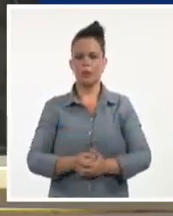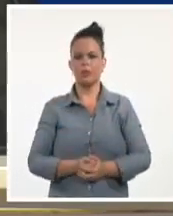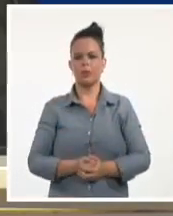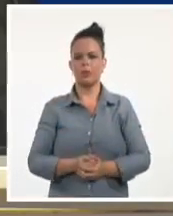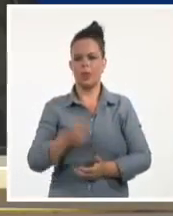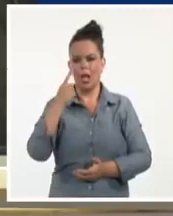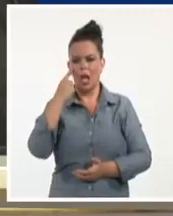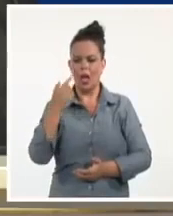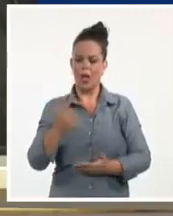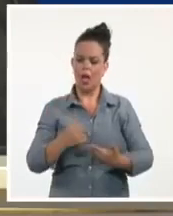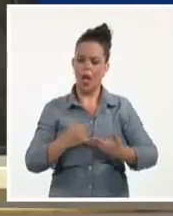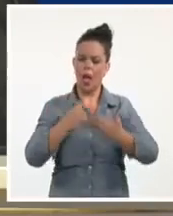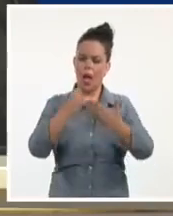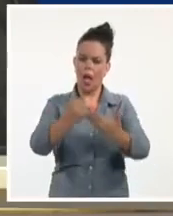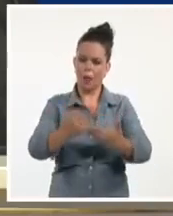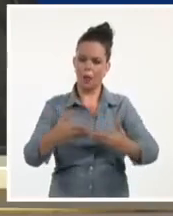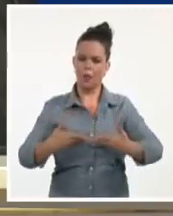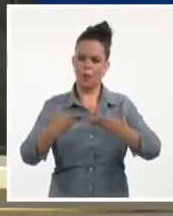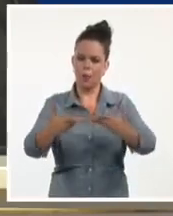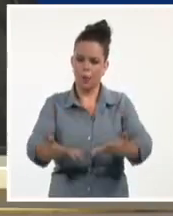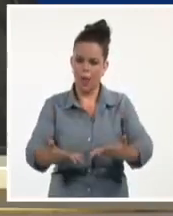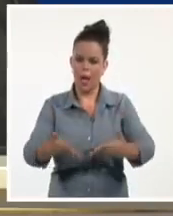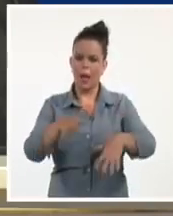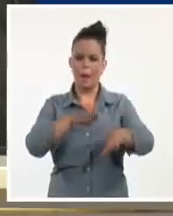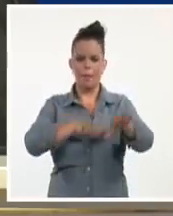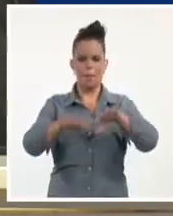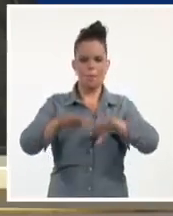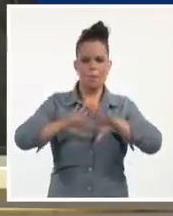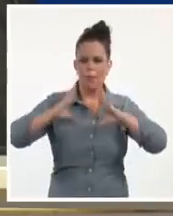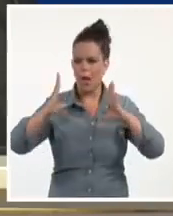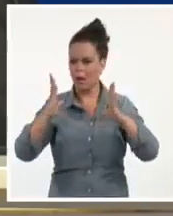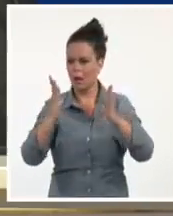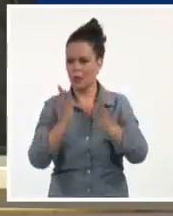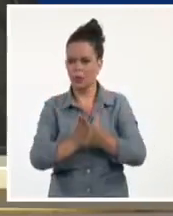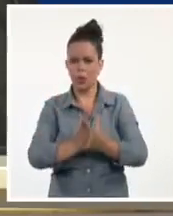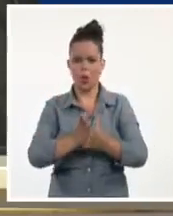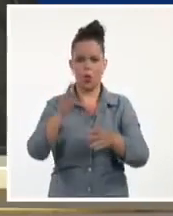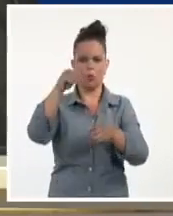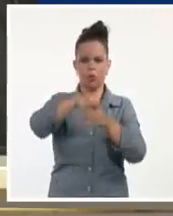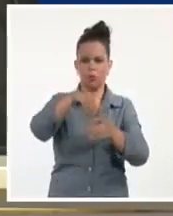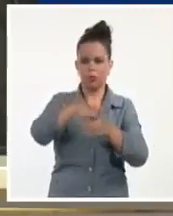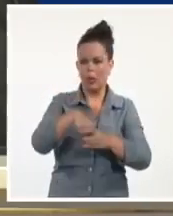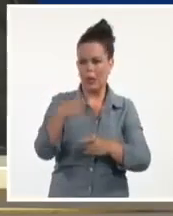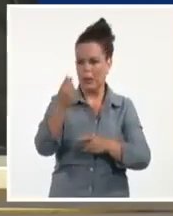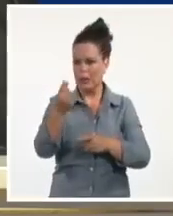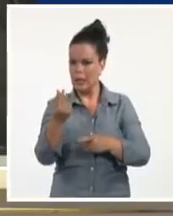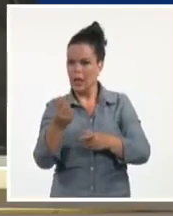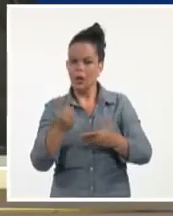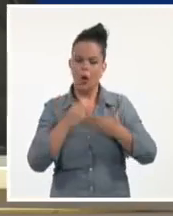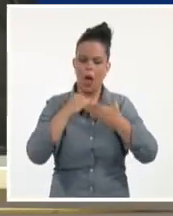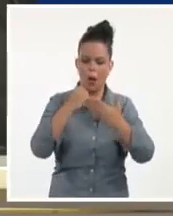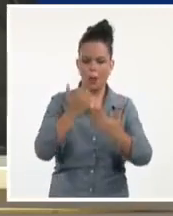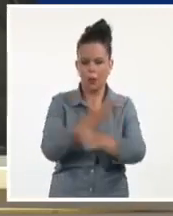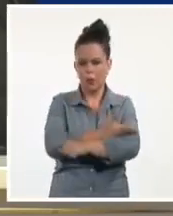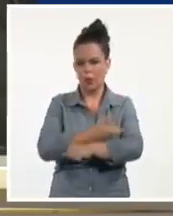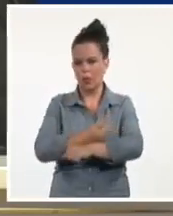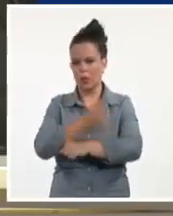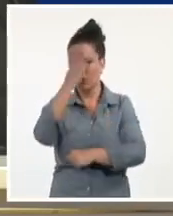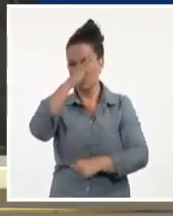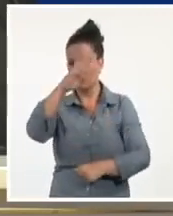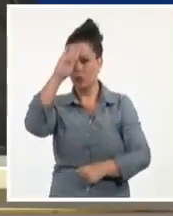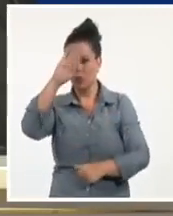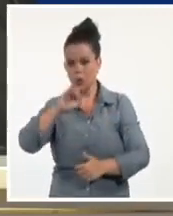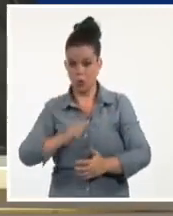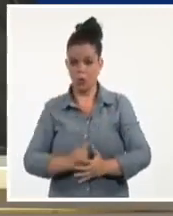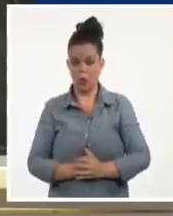cual querían organizar la recaudación de fondos por la sencilla razón de que esos fondos iba y van a ser utilizados para el